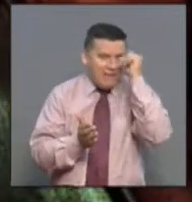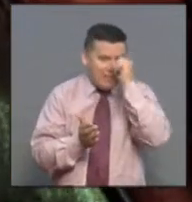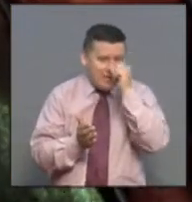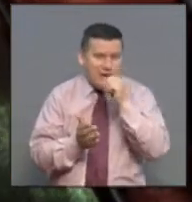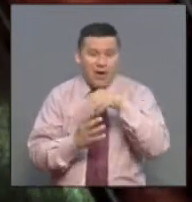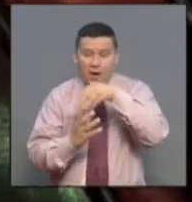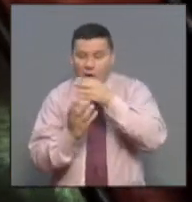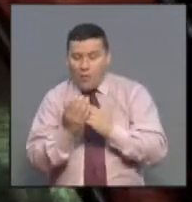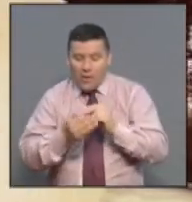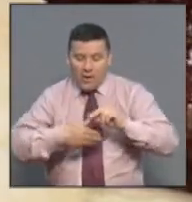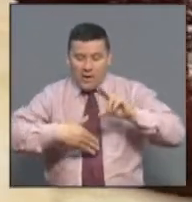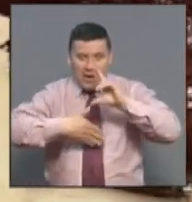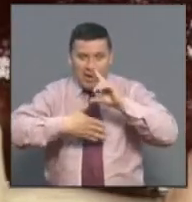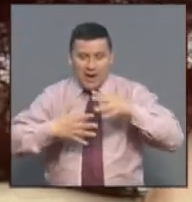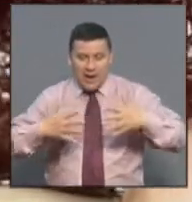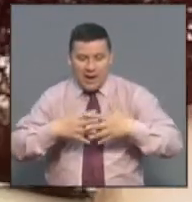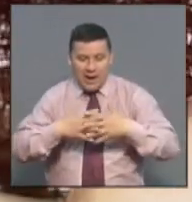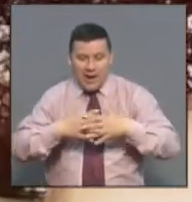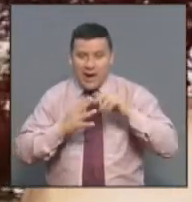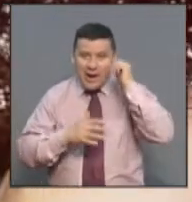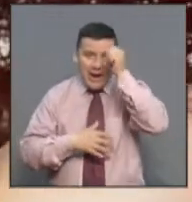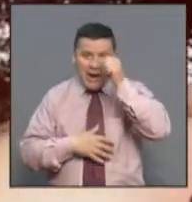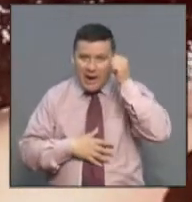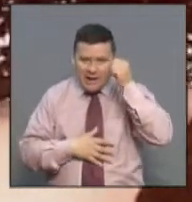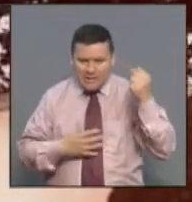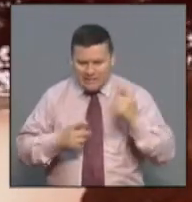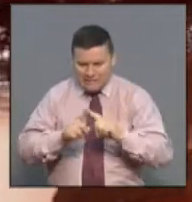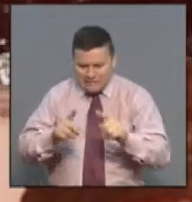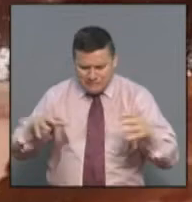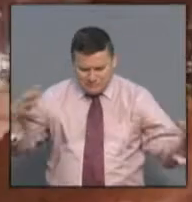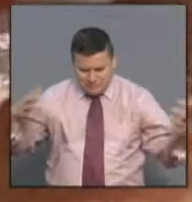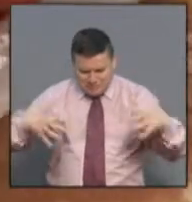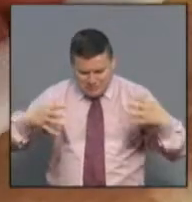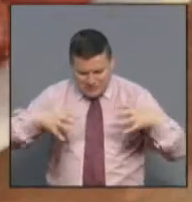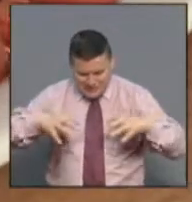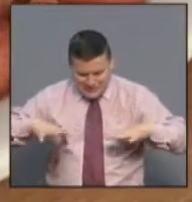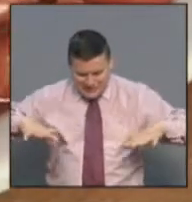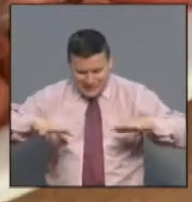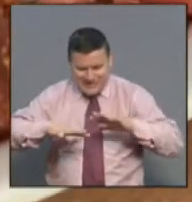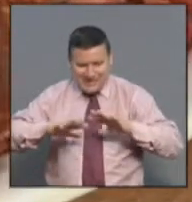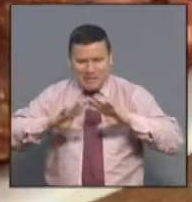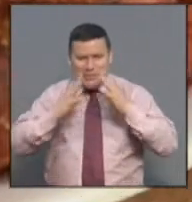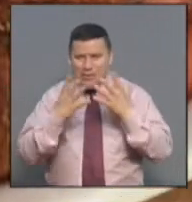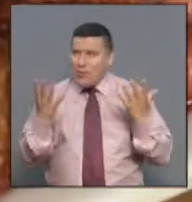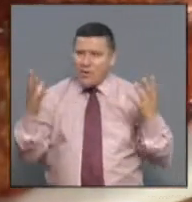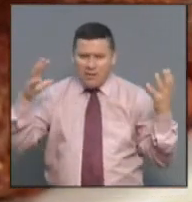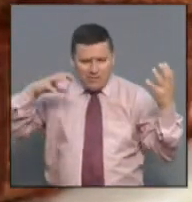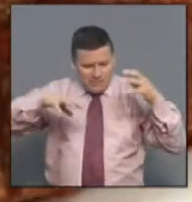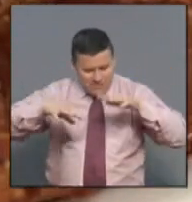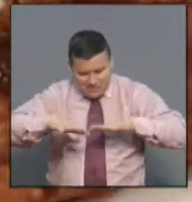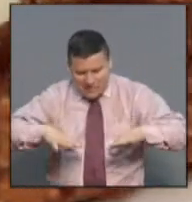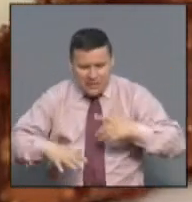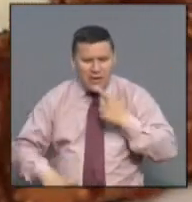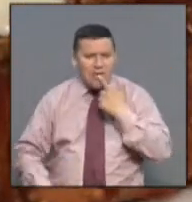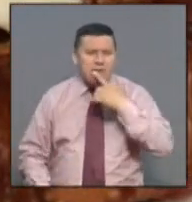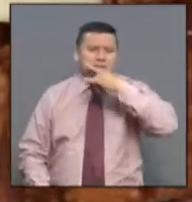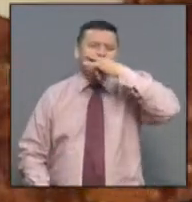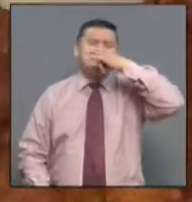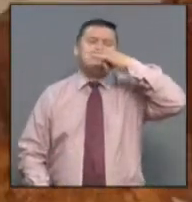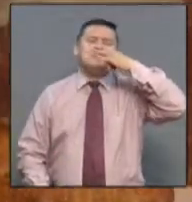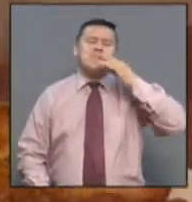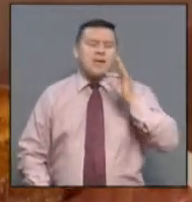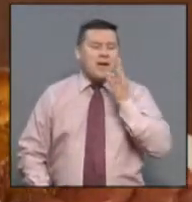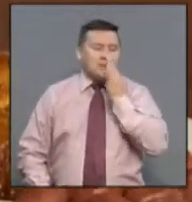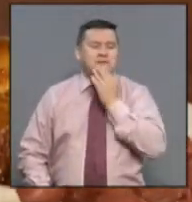aguacate de América Central y el arroz de Asia. Muchos ingredientes que se mezclan en un delicioso rompecabezas de sabores y olores que